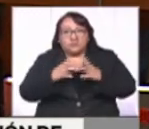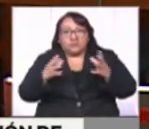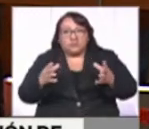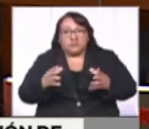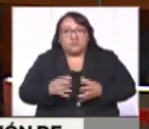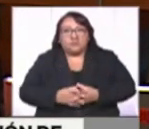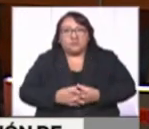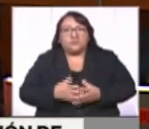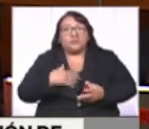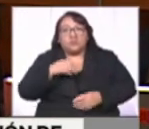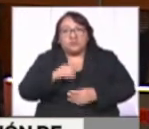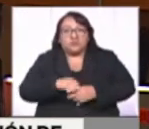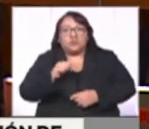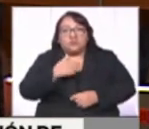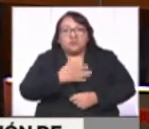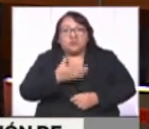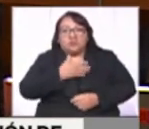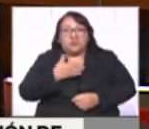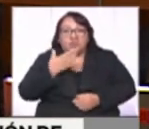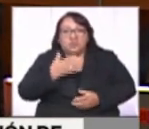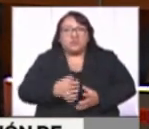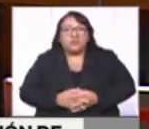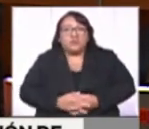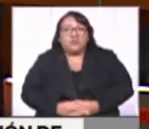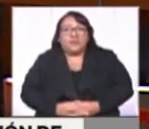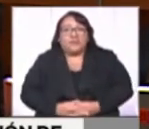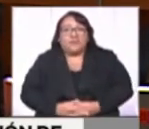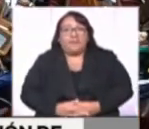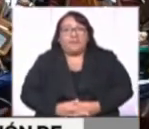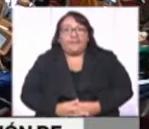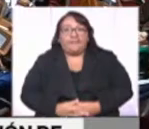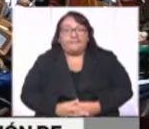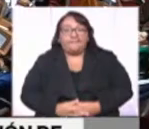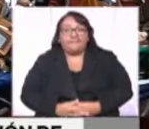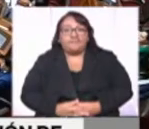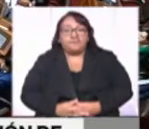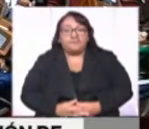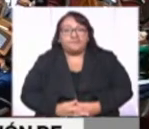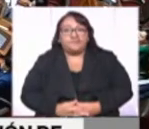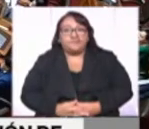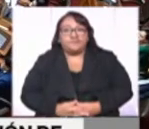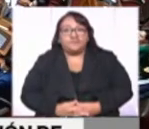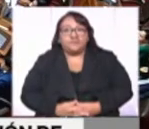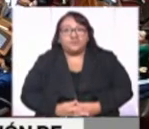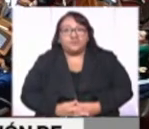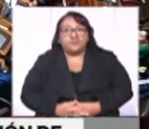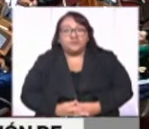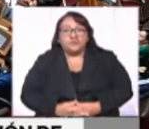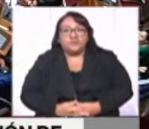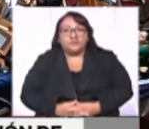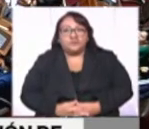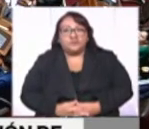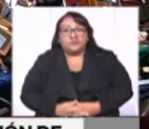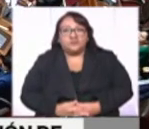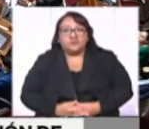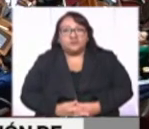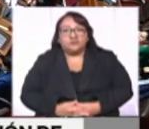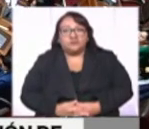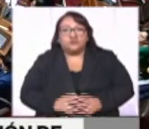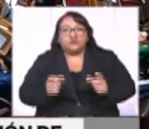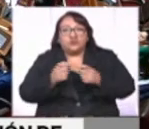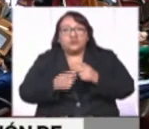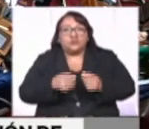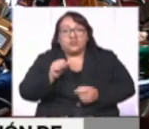magnitud. Mi voto será a favor, presidente. Gracias. Muchas gracias, congresista. Tiene luz de la palabra el congresista Wilson